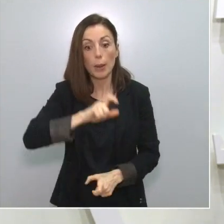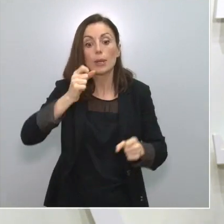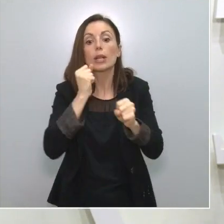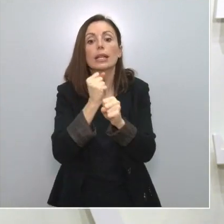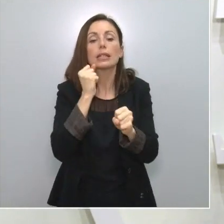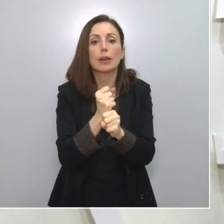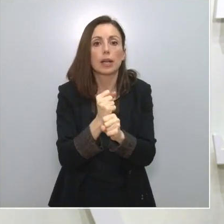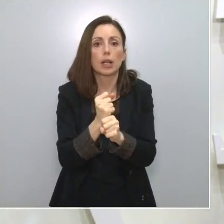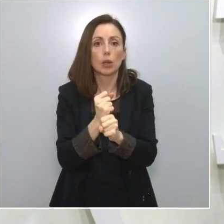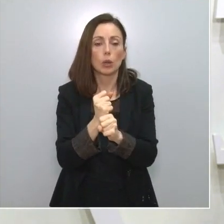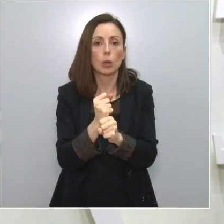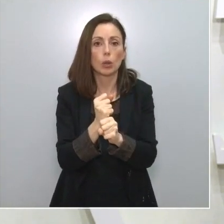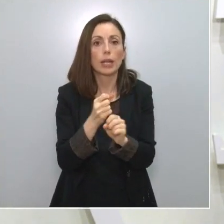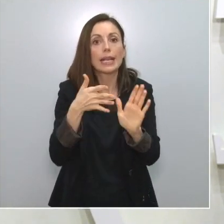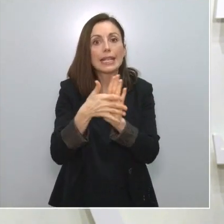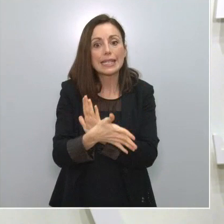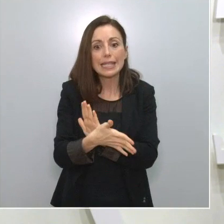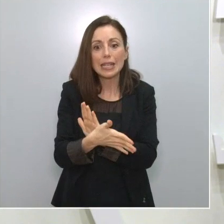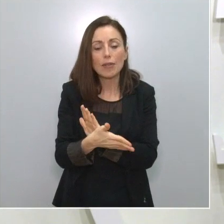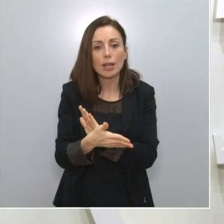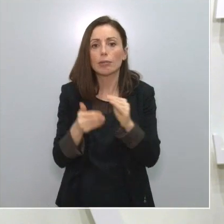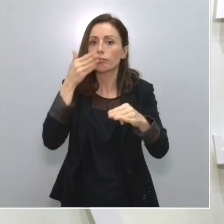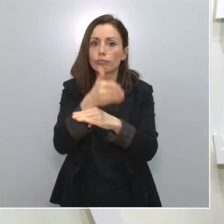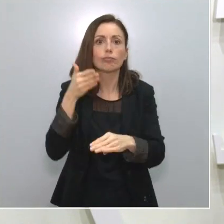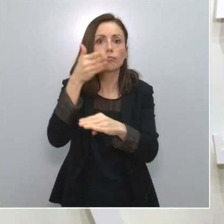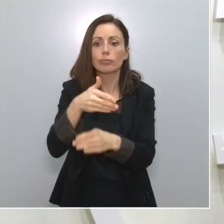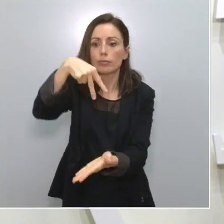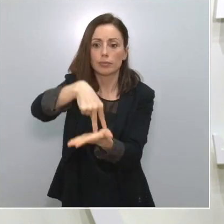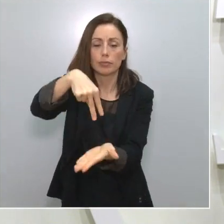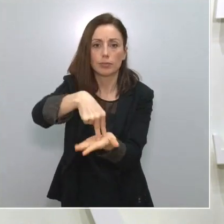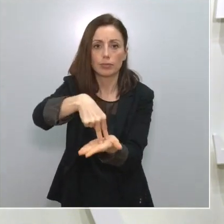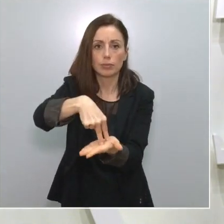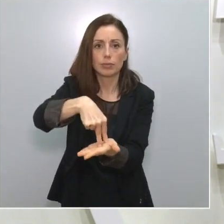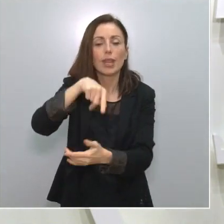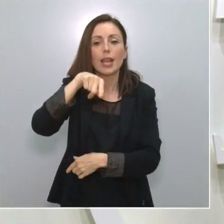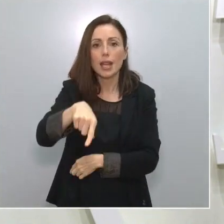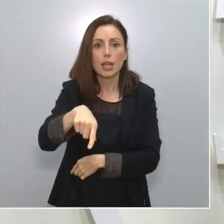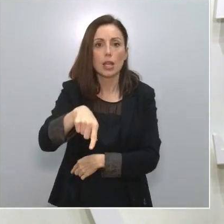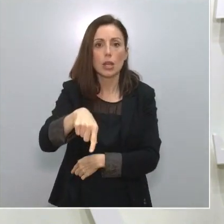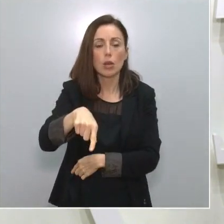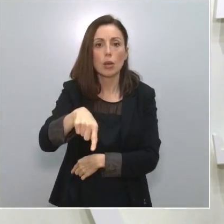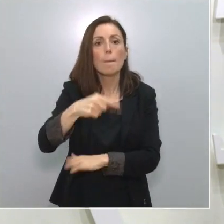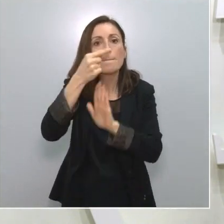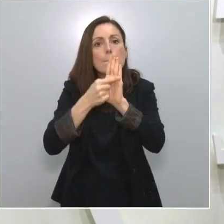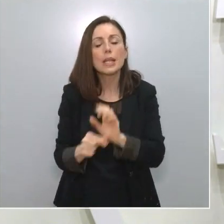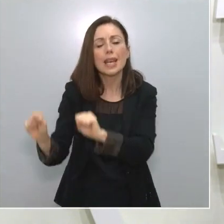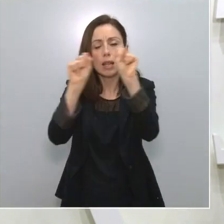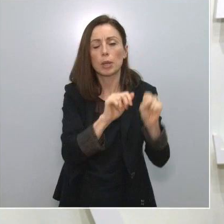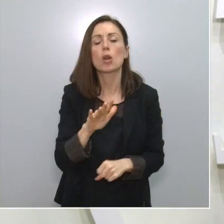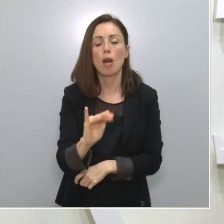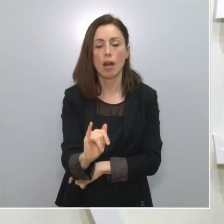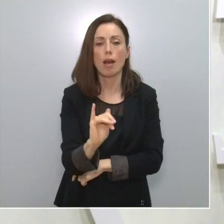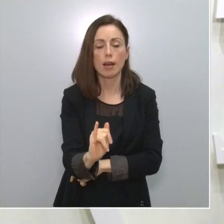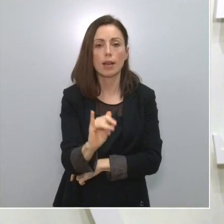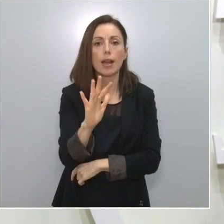naturaleza de su trabajo tienen que realizarlo de manera presencial, cuentan desde el primer momento con las medidas de protección. Además,